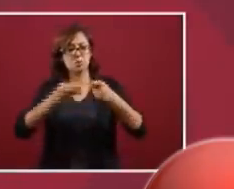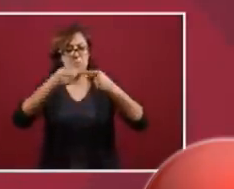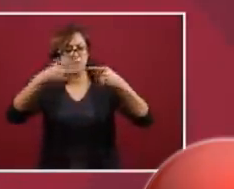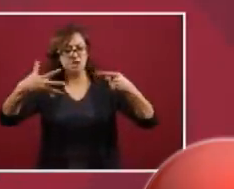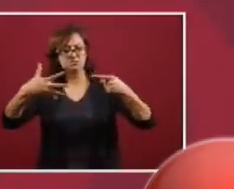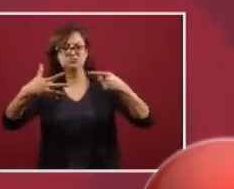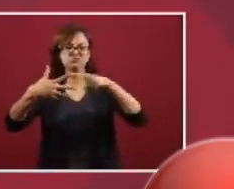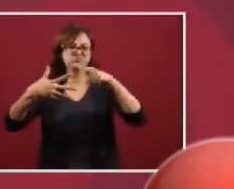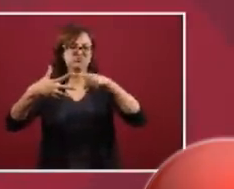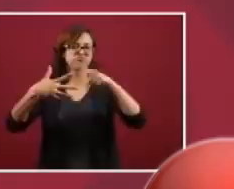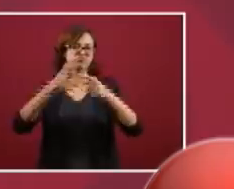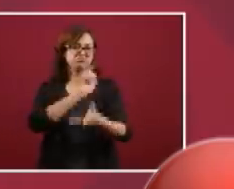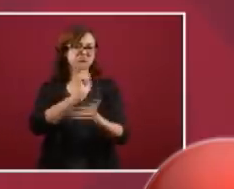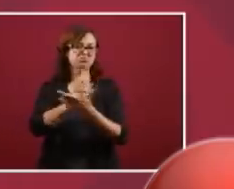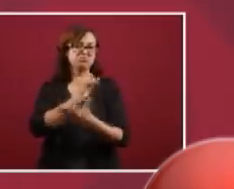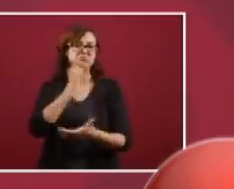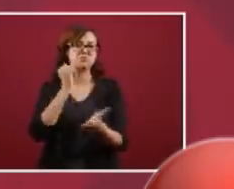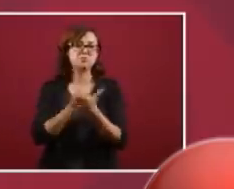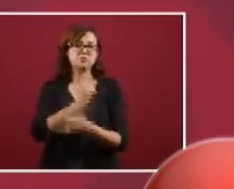que